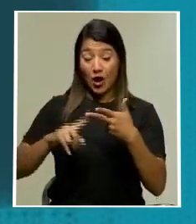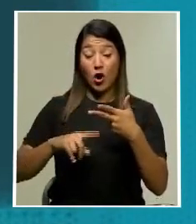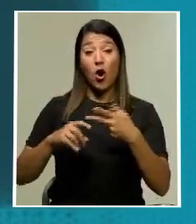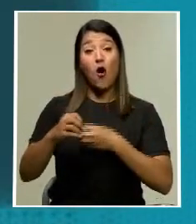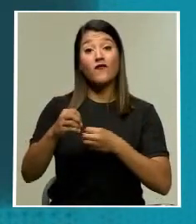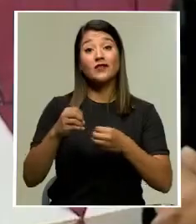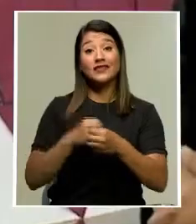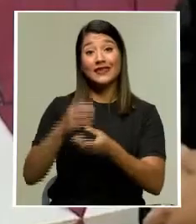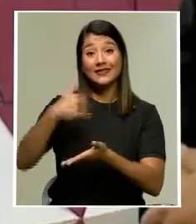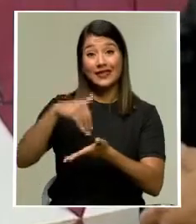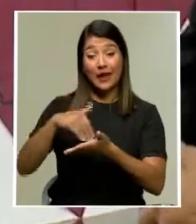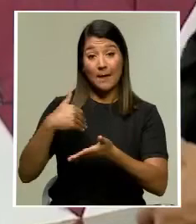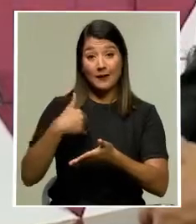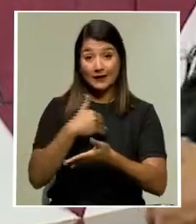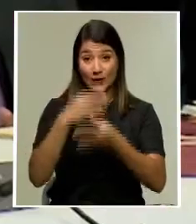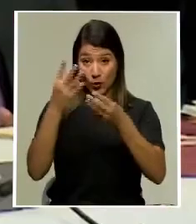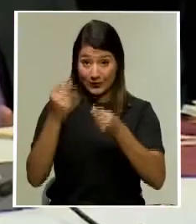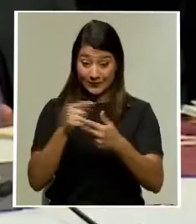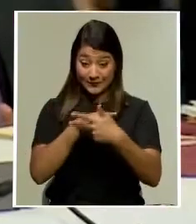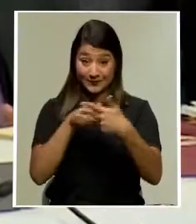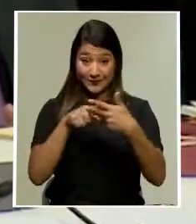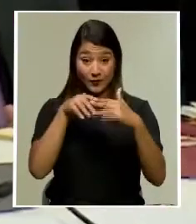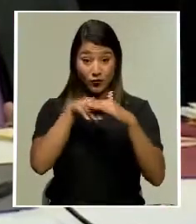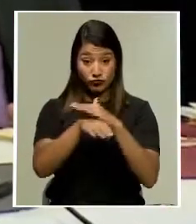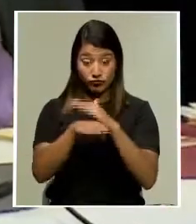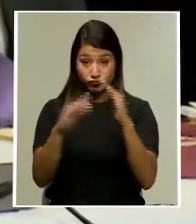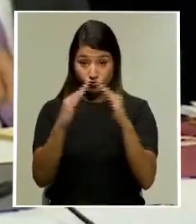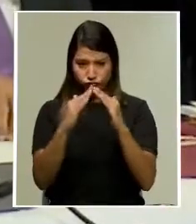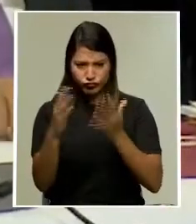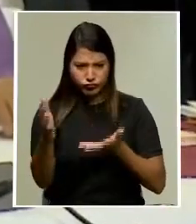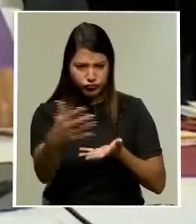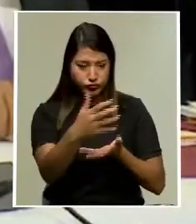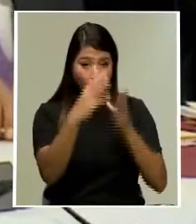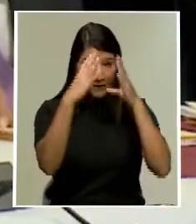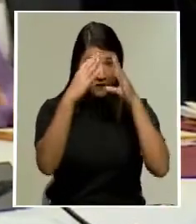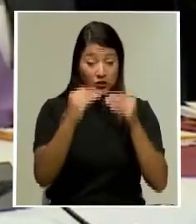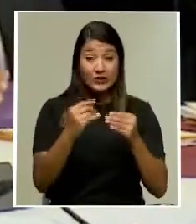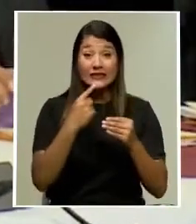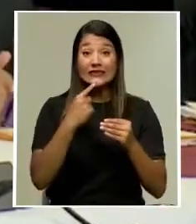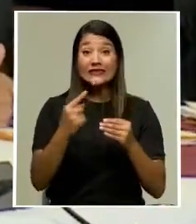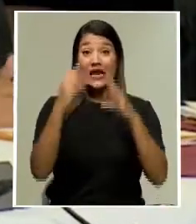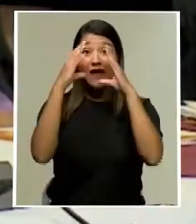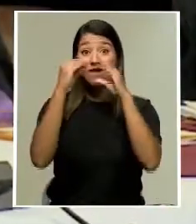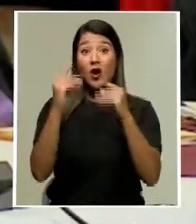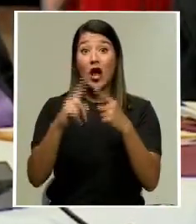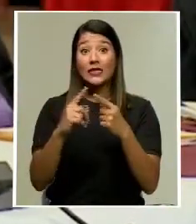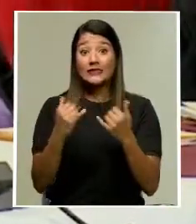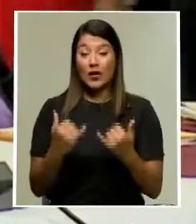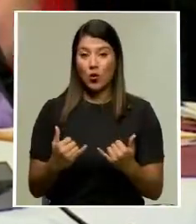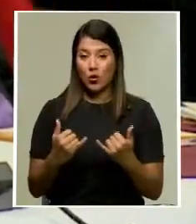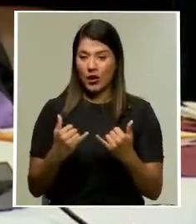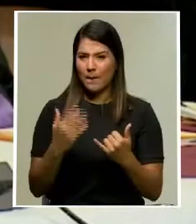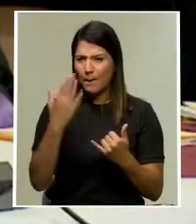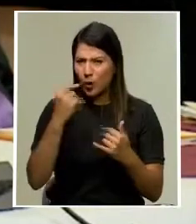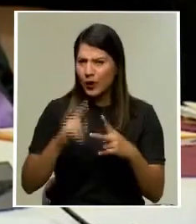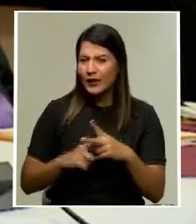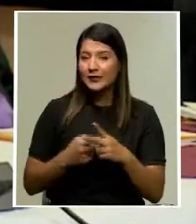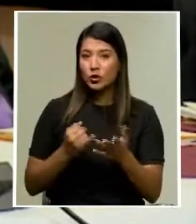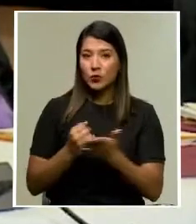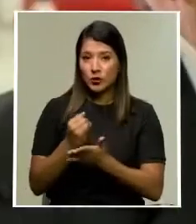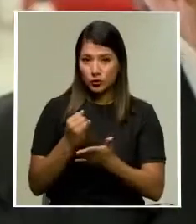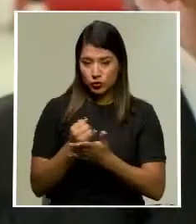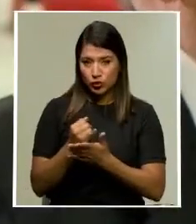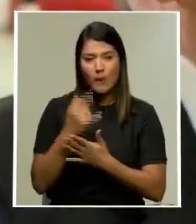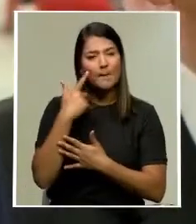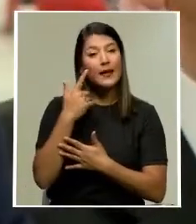de Hacienda. La Fiscalía indicó que según la información obtenida hasta este momento, la investigación se inició ya que presuntamente con el